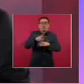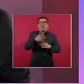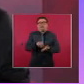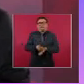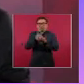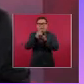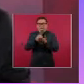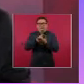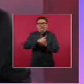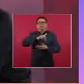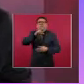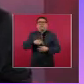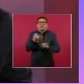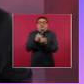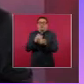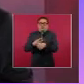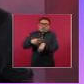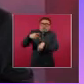la grava,